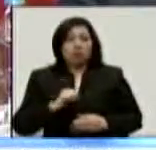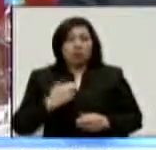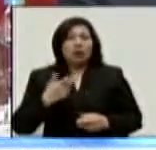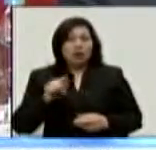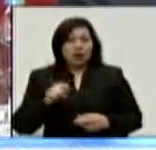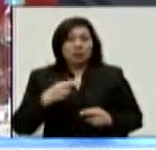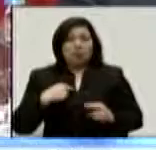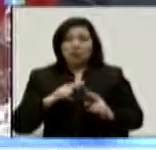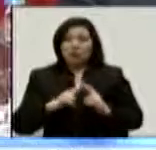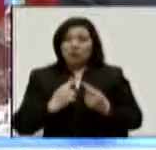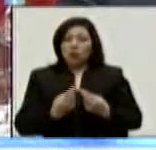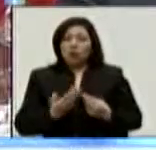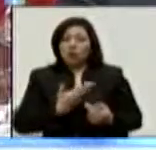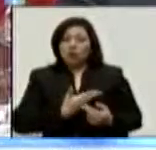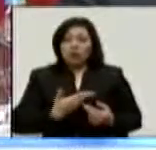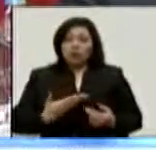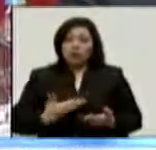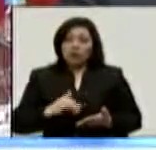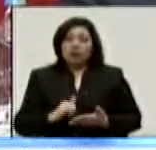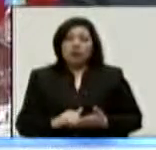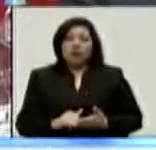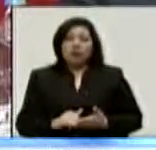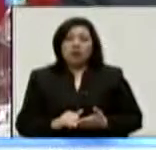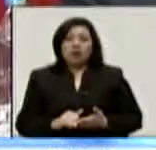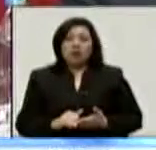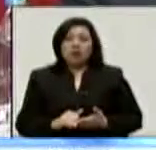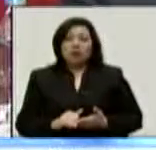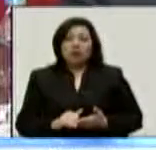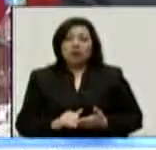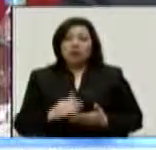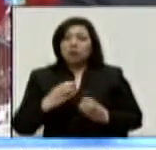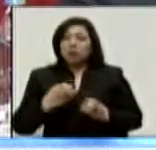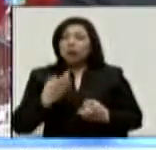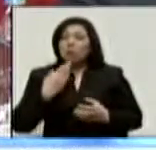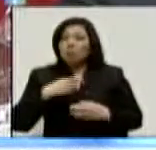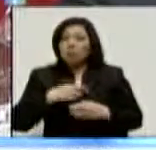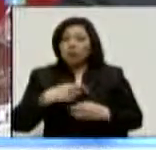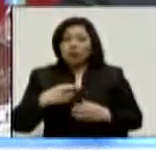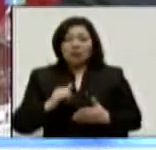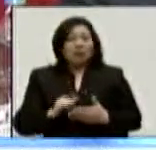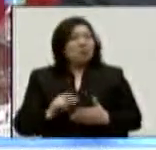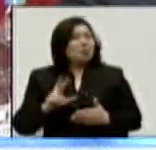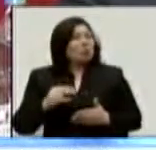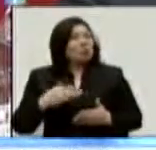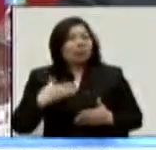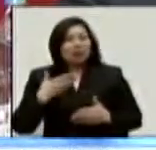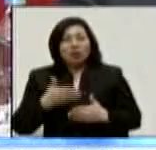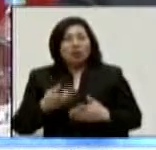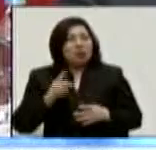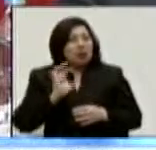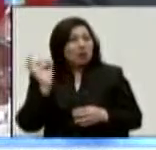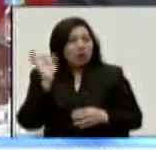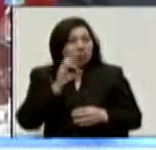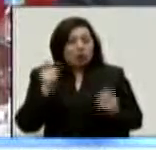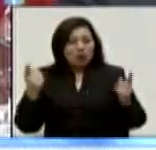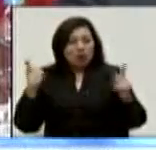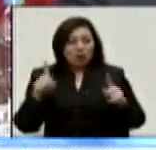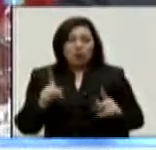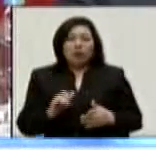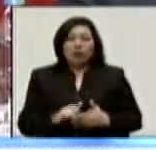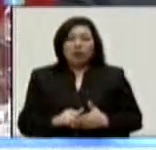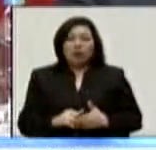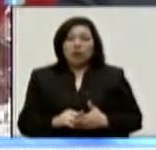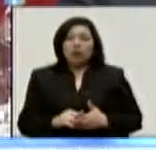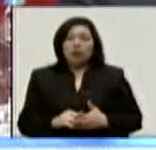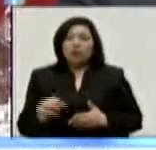reuní con el gobernador de la provincia de Ordaz Neves, y la empresa es provincial. No pudimos llegar a ningún acuerdo. Estuve en San José